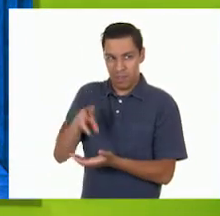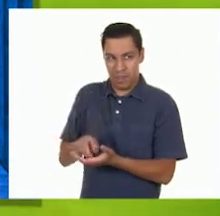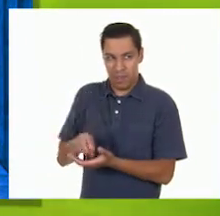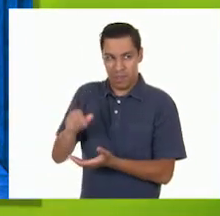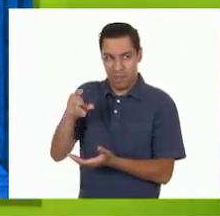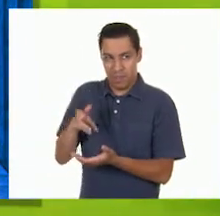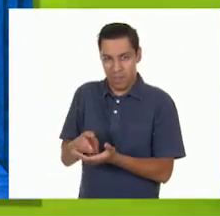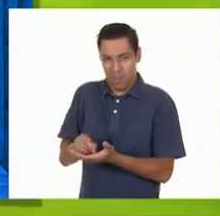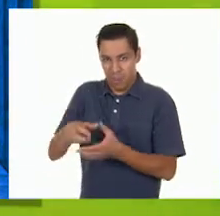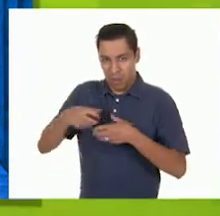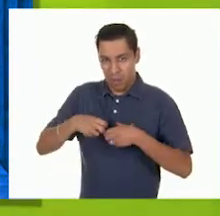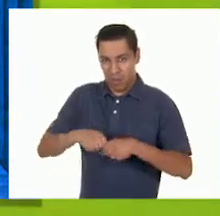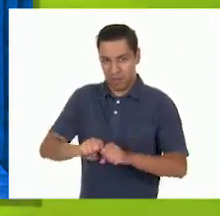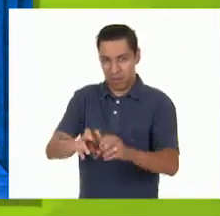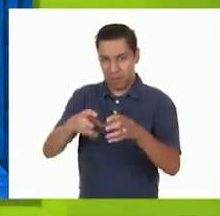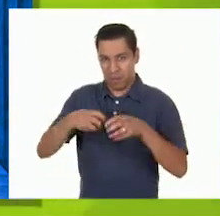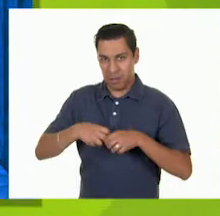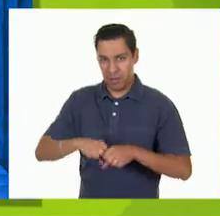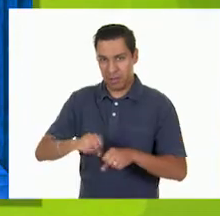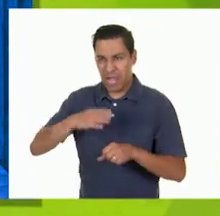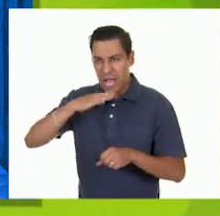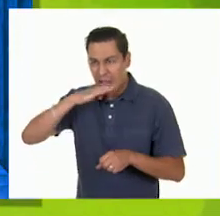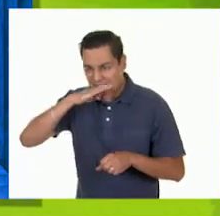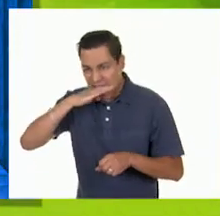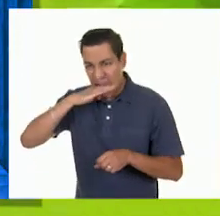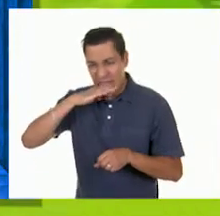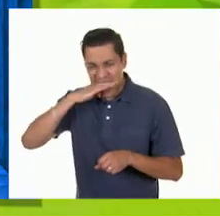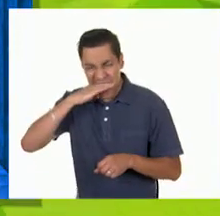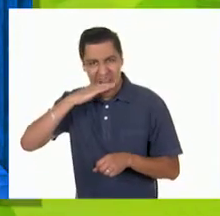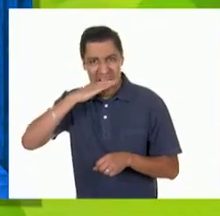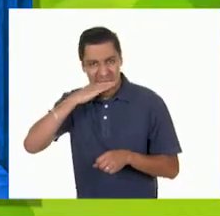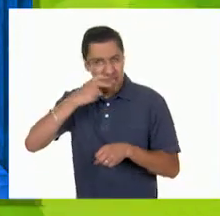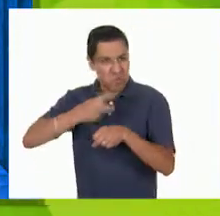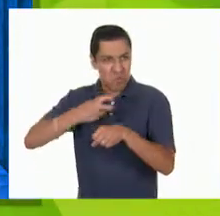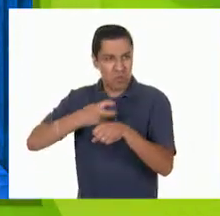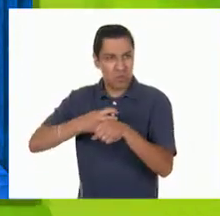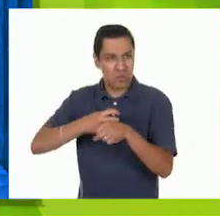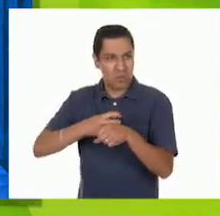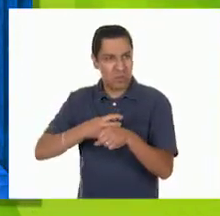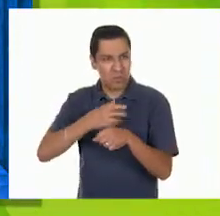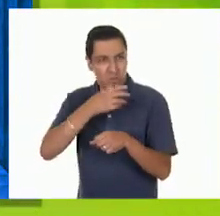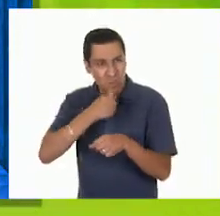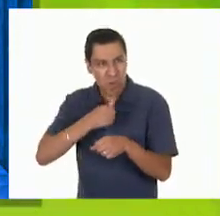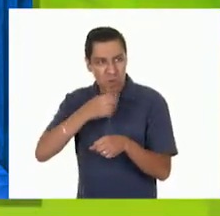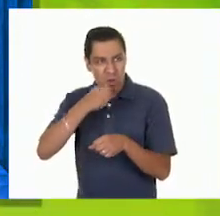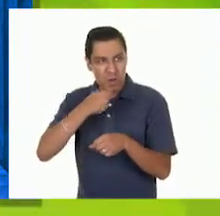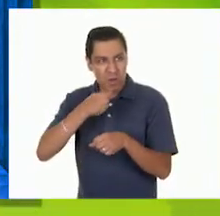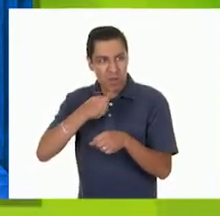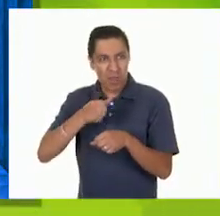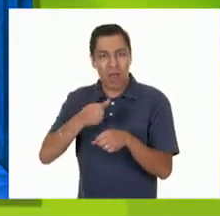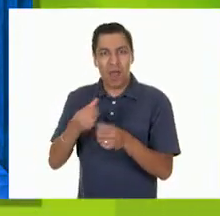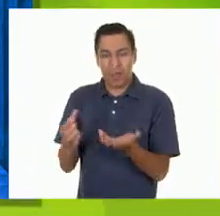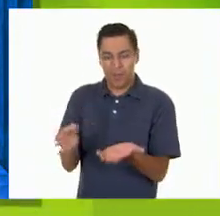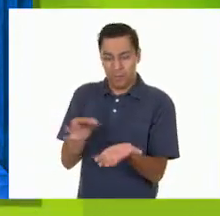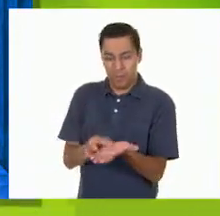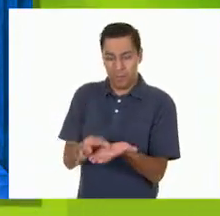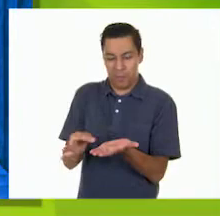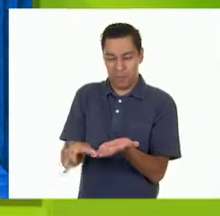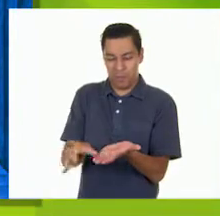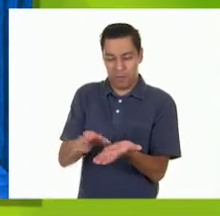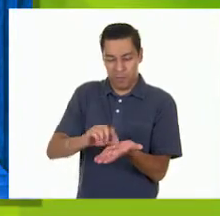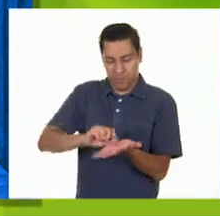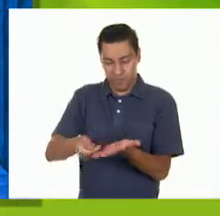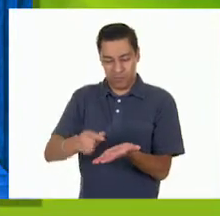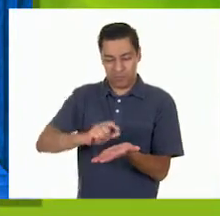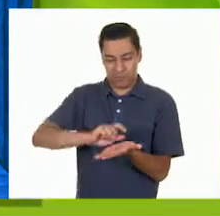maíz duro incomible ya tenía esos granos suaves que se podían pelar